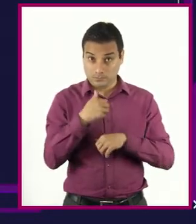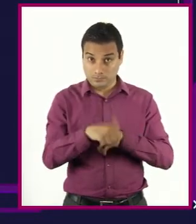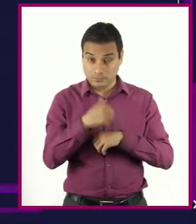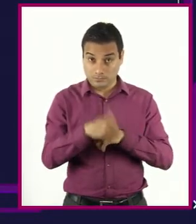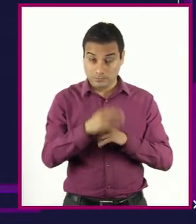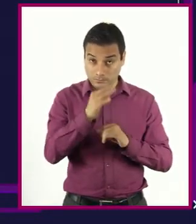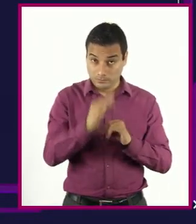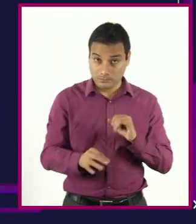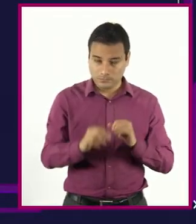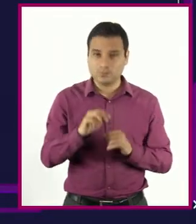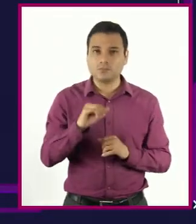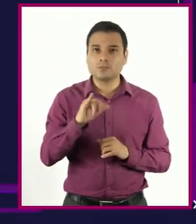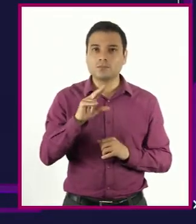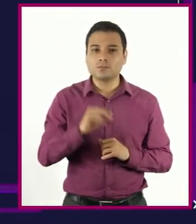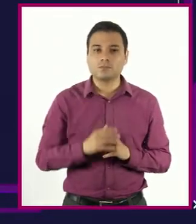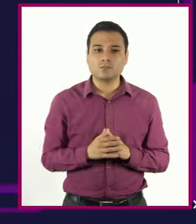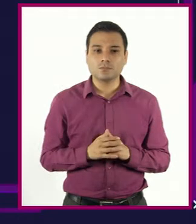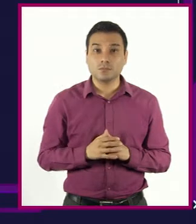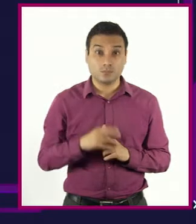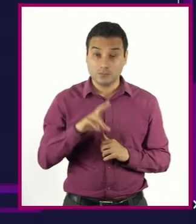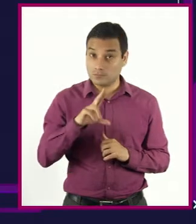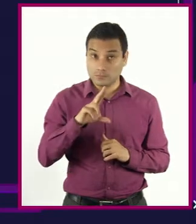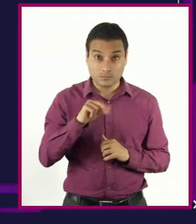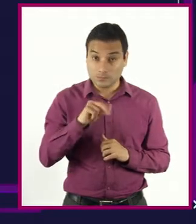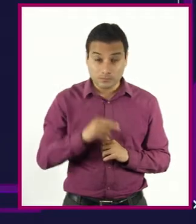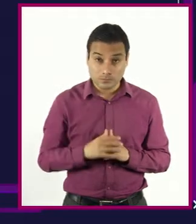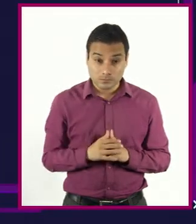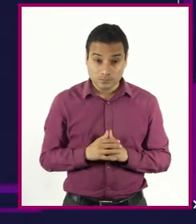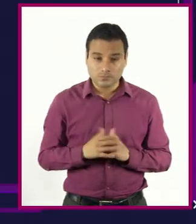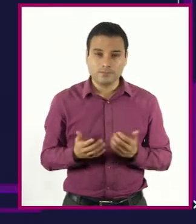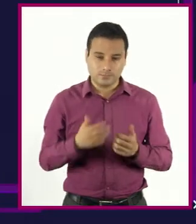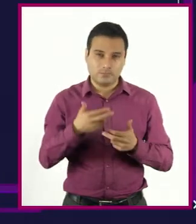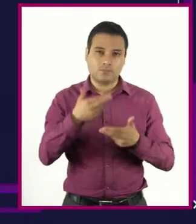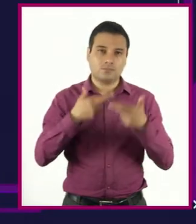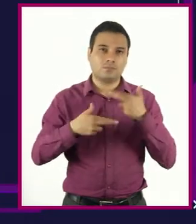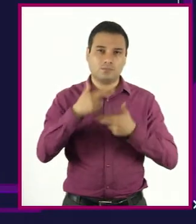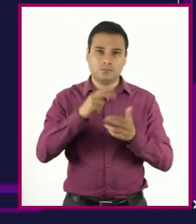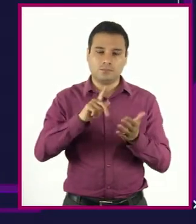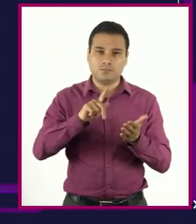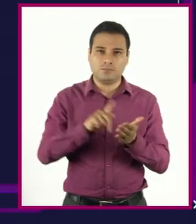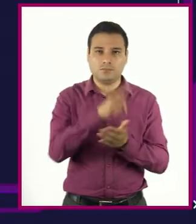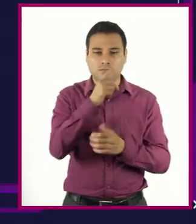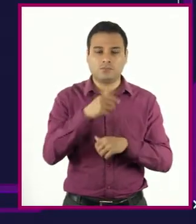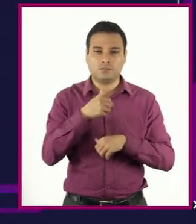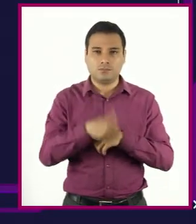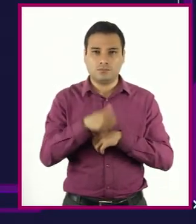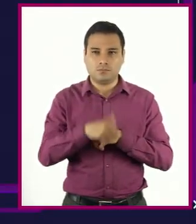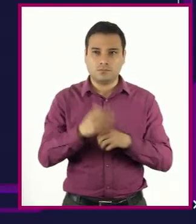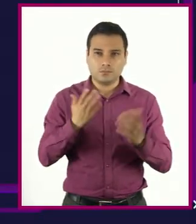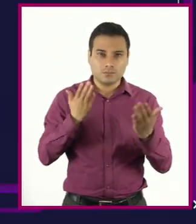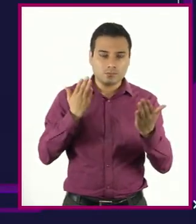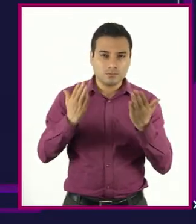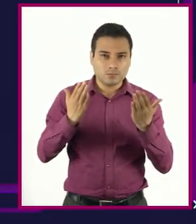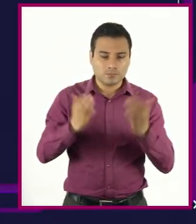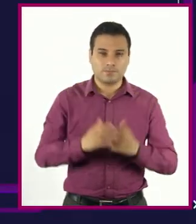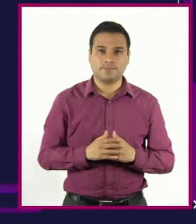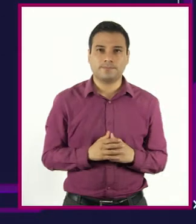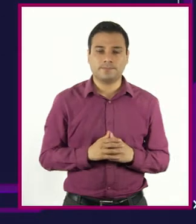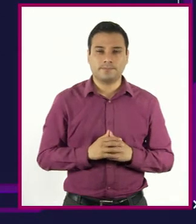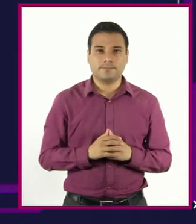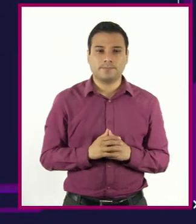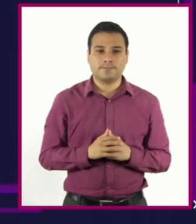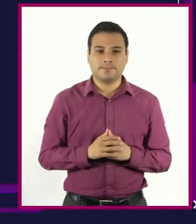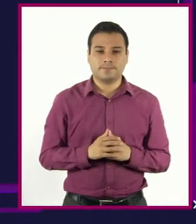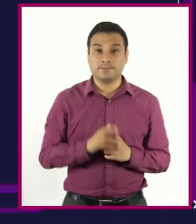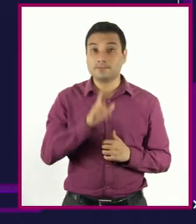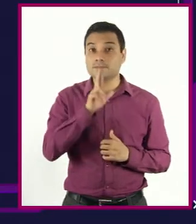número? Si la respuesta es no, se regresa a la comparación de cuál número es mayor.